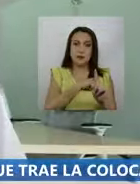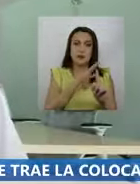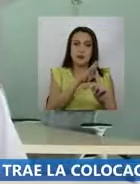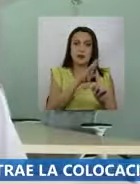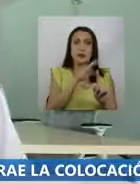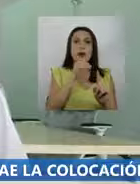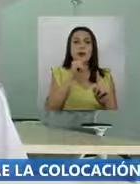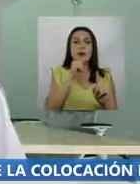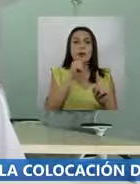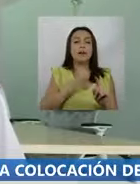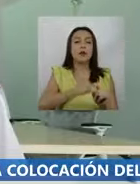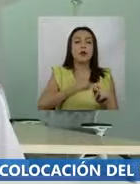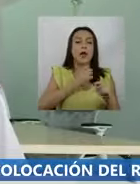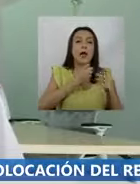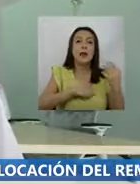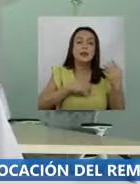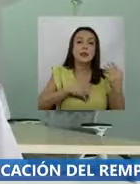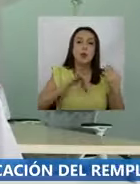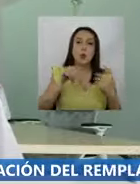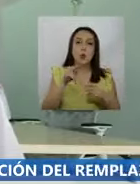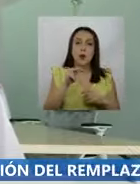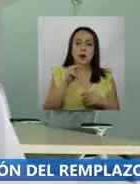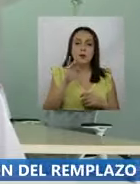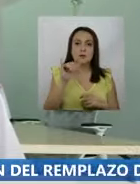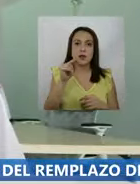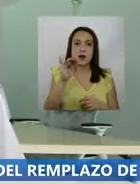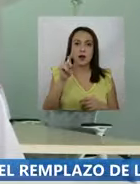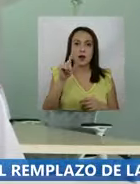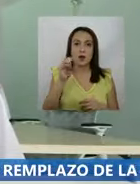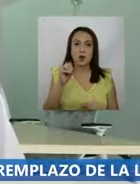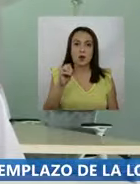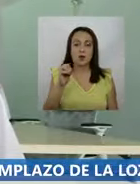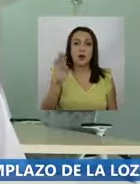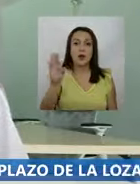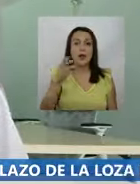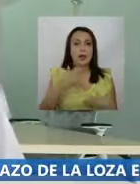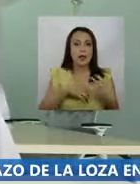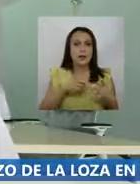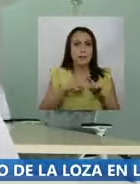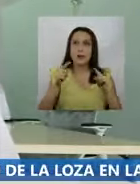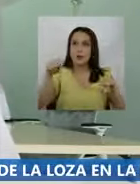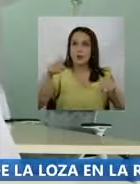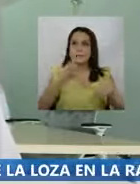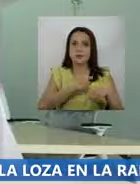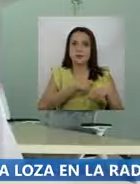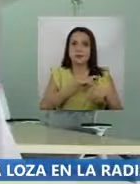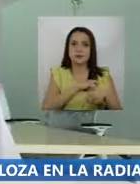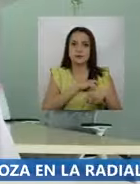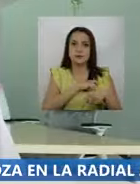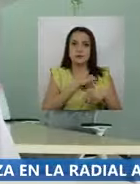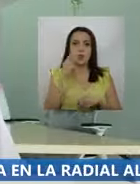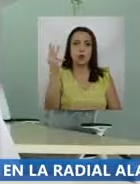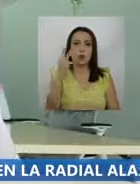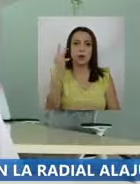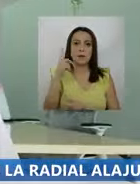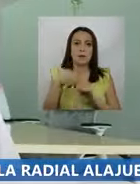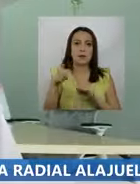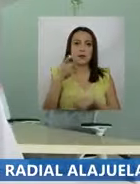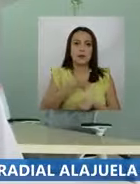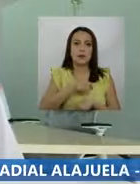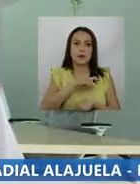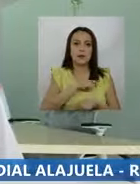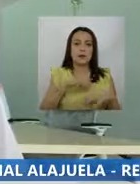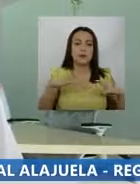argentino, se llama Juan Ciancardo. Él es de Argentina, pero se encuentra en España. Él trabaja en Washington, pero se encuentra en España de